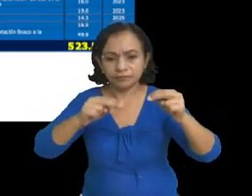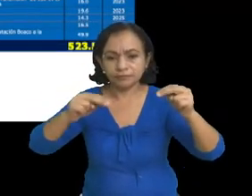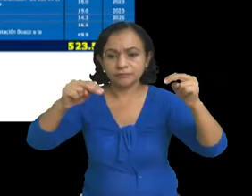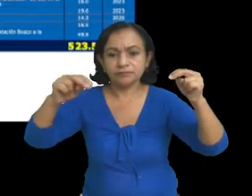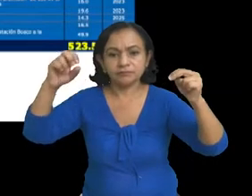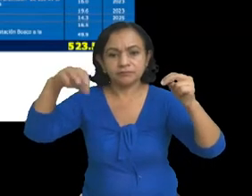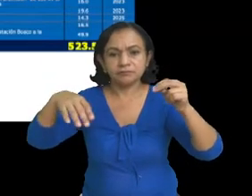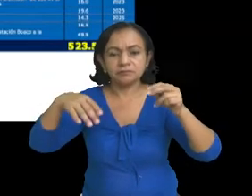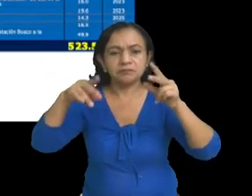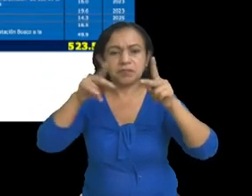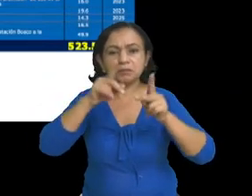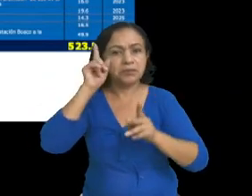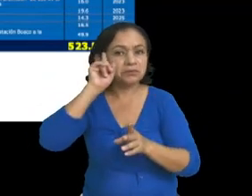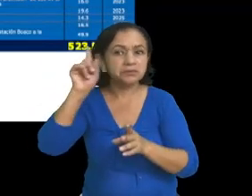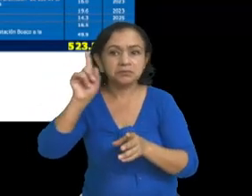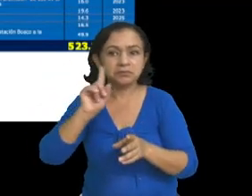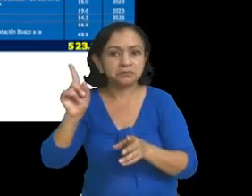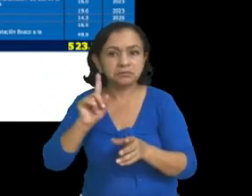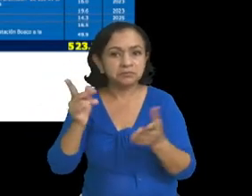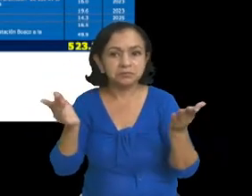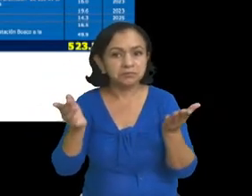la gente ni se cuenta, ¿sabes? Porque